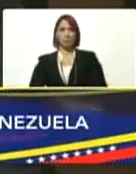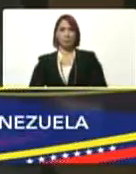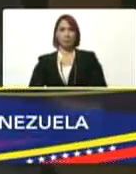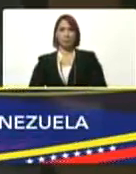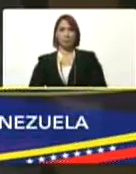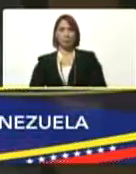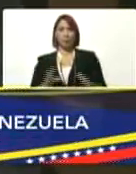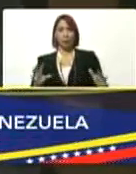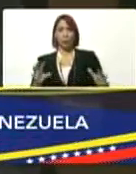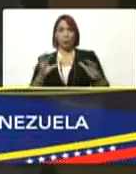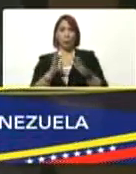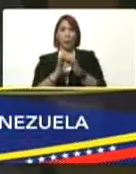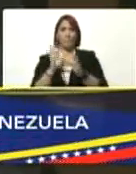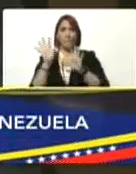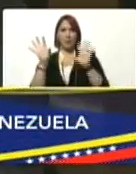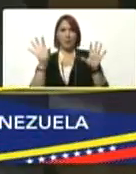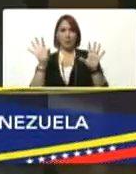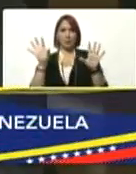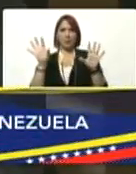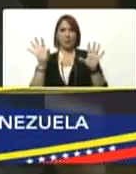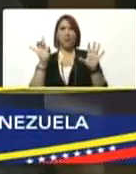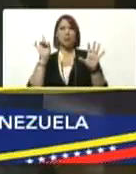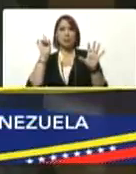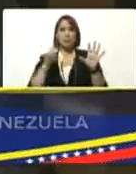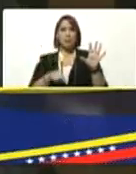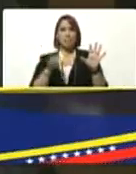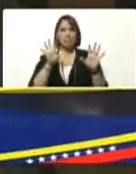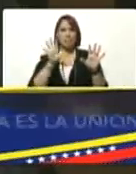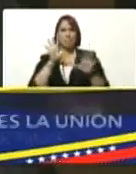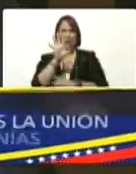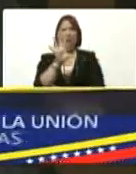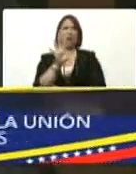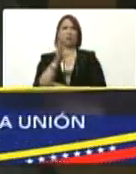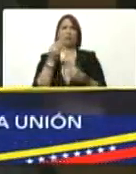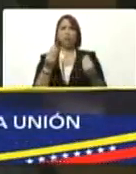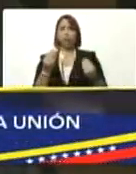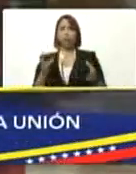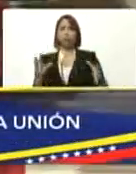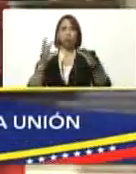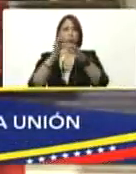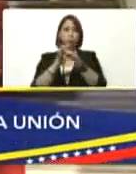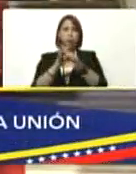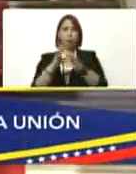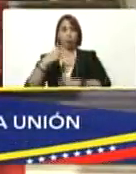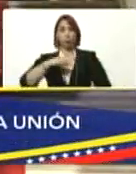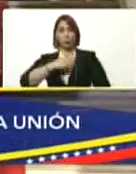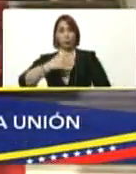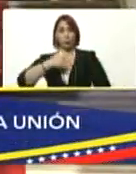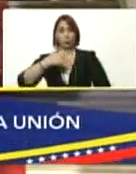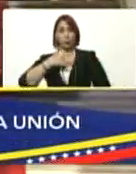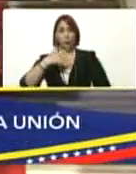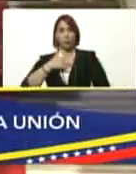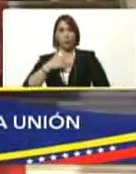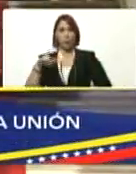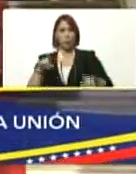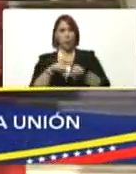la Unión de Repúblicas, la Nación de Repúblicas. Y nosotros nos sentimos con